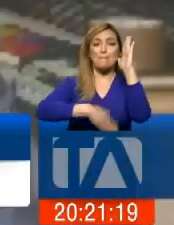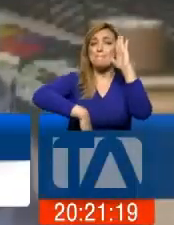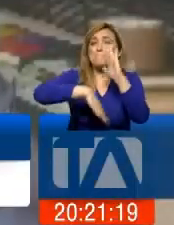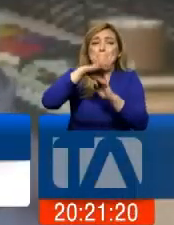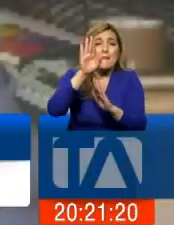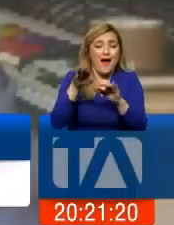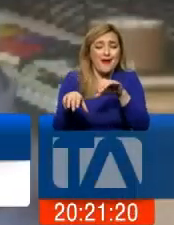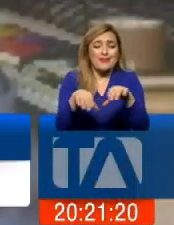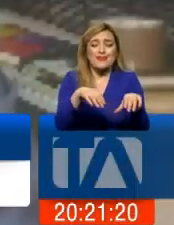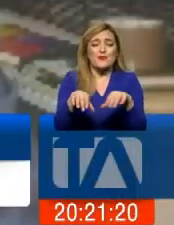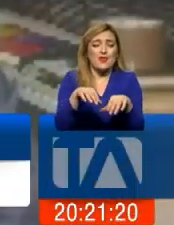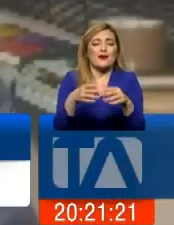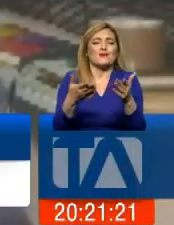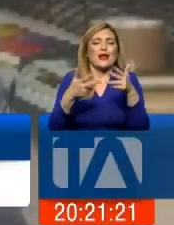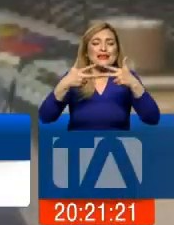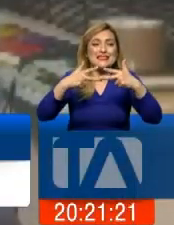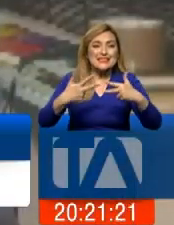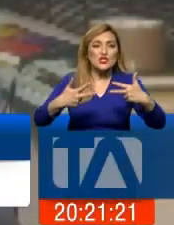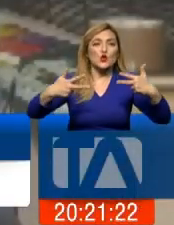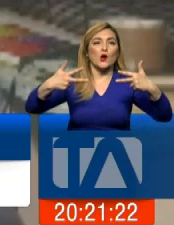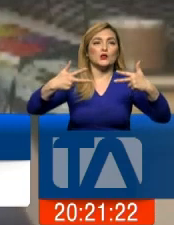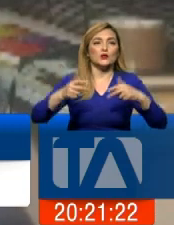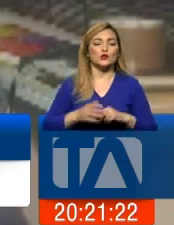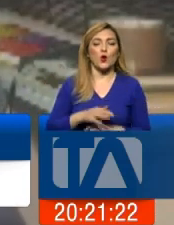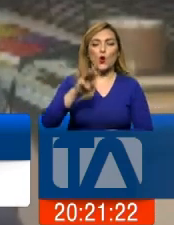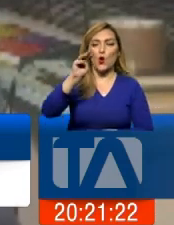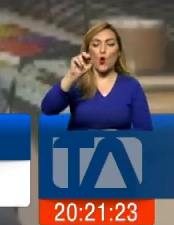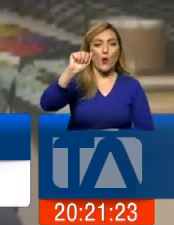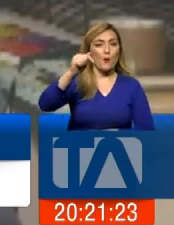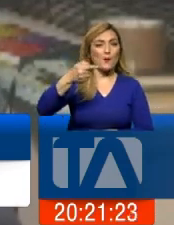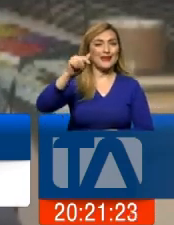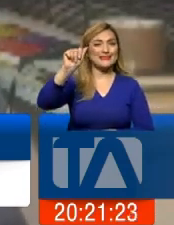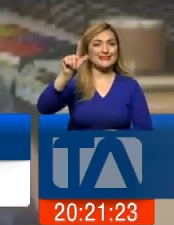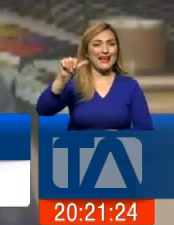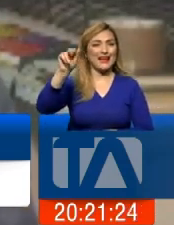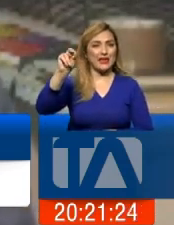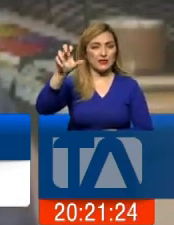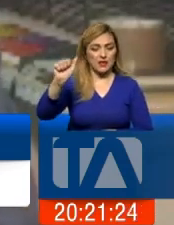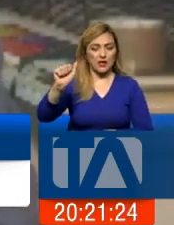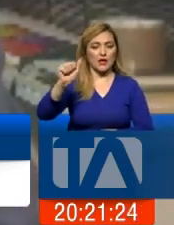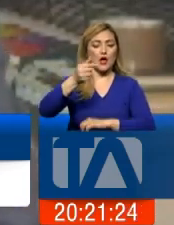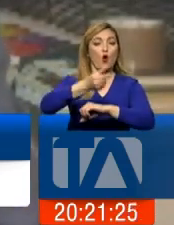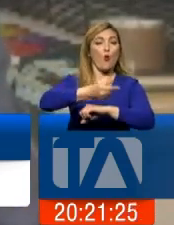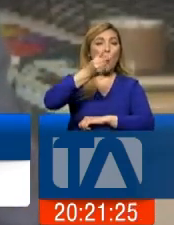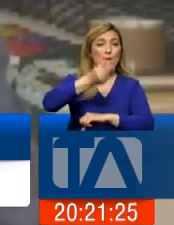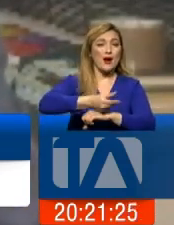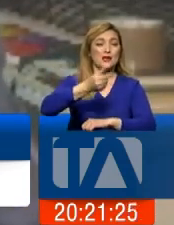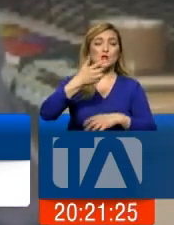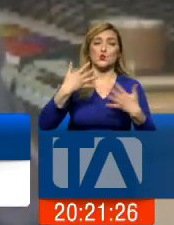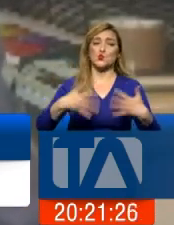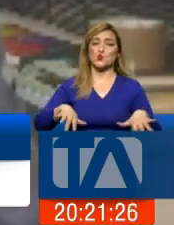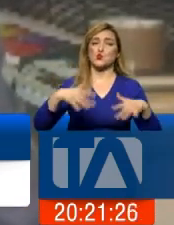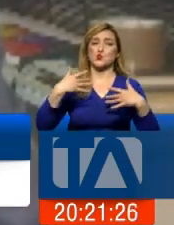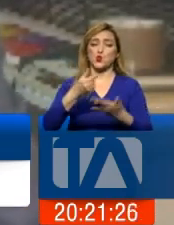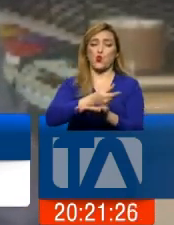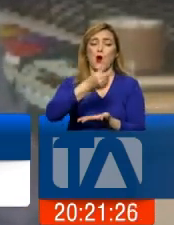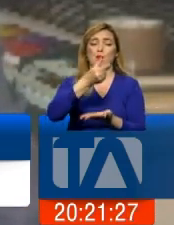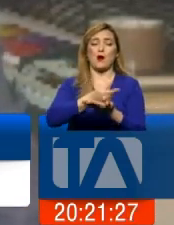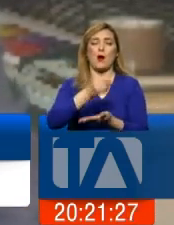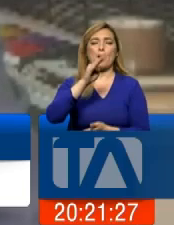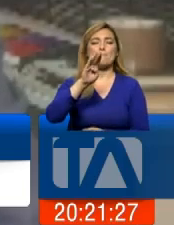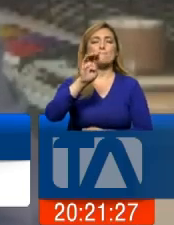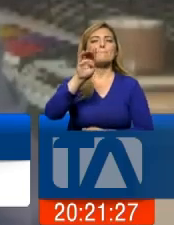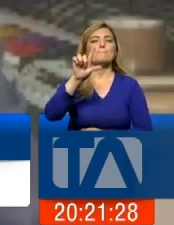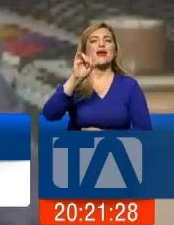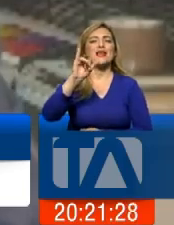mayor actividad, como Chillo Gallo, La Magdalena, Huamaní. Se mantiene la zona de la Belisario